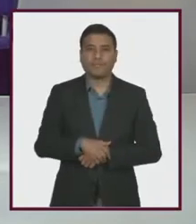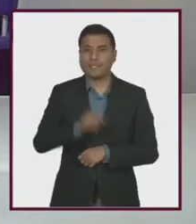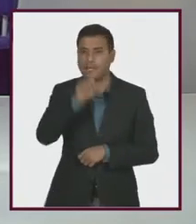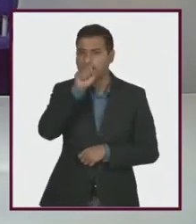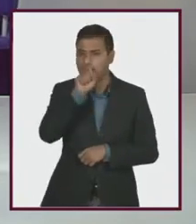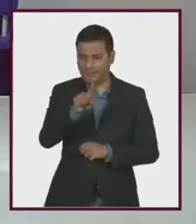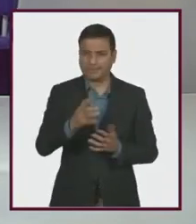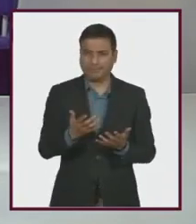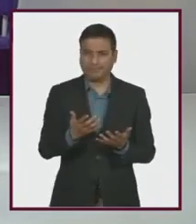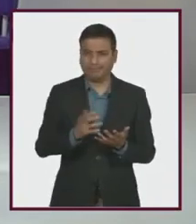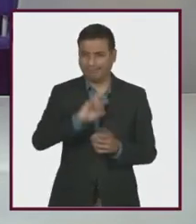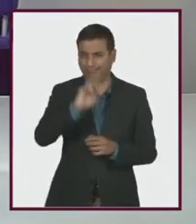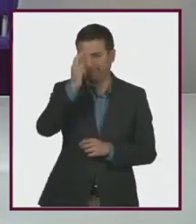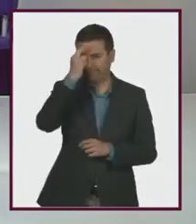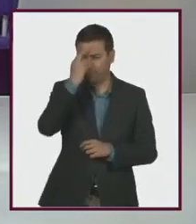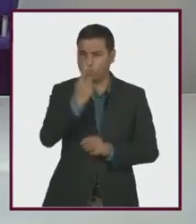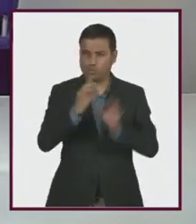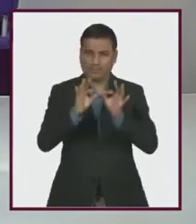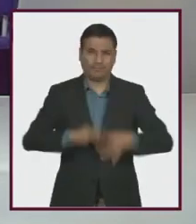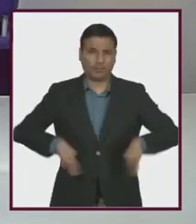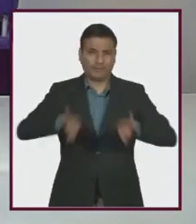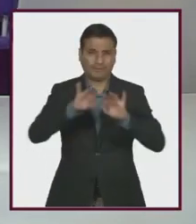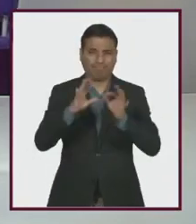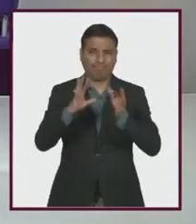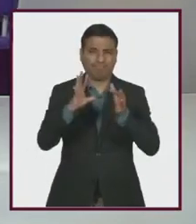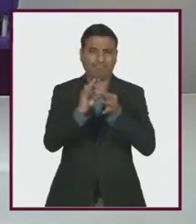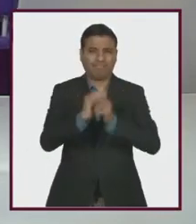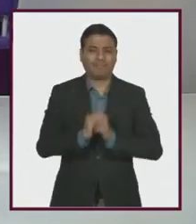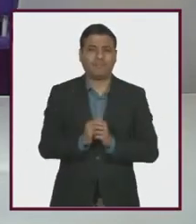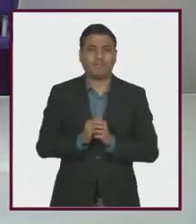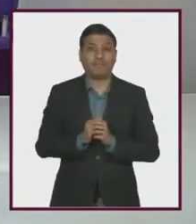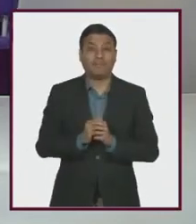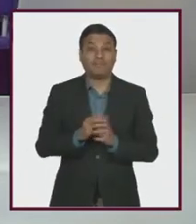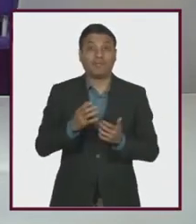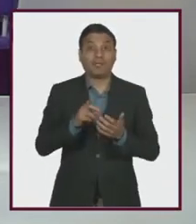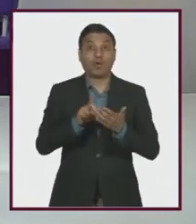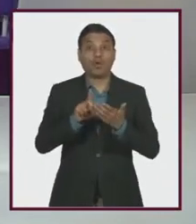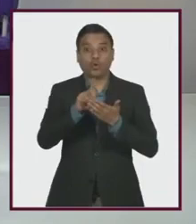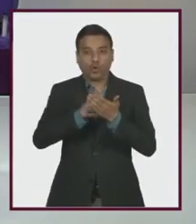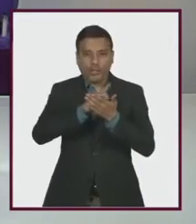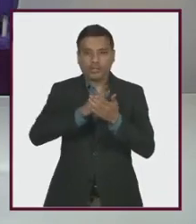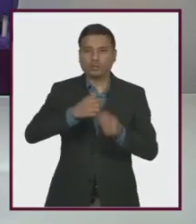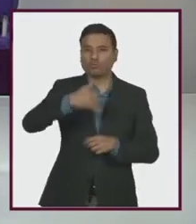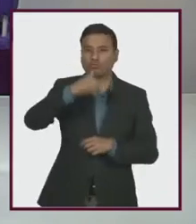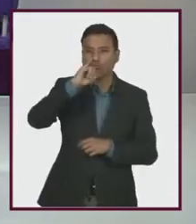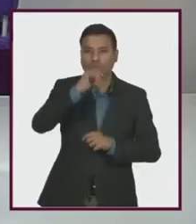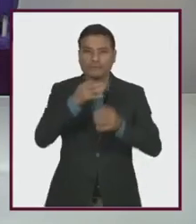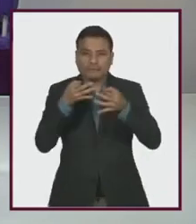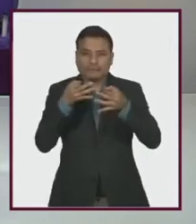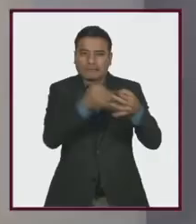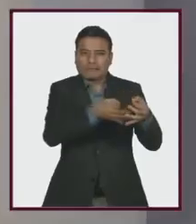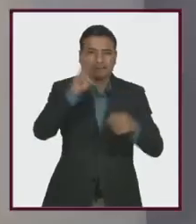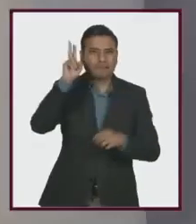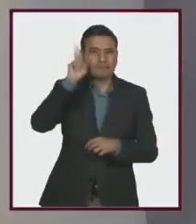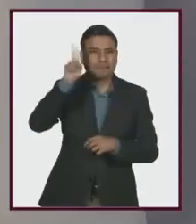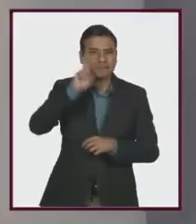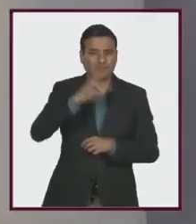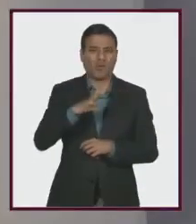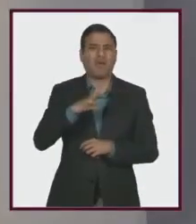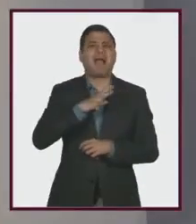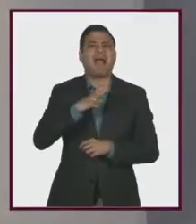que partir de algo importante. Para tener una dependencia requieren de muchas situaciones que ya fuimos viendo y